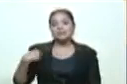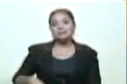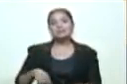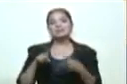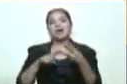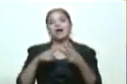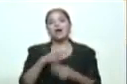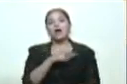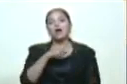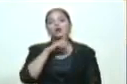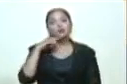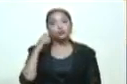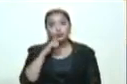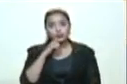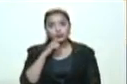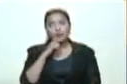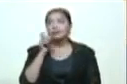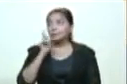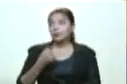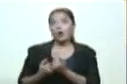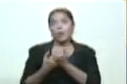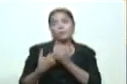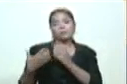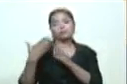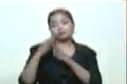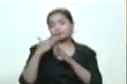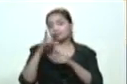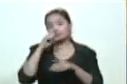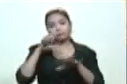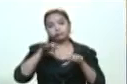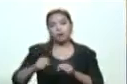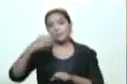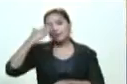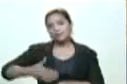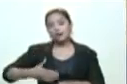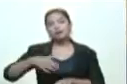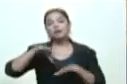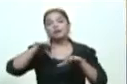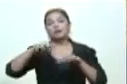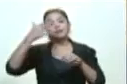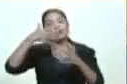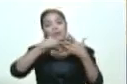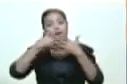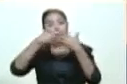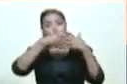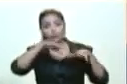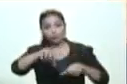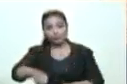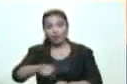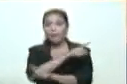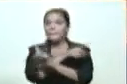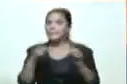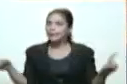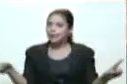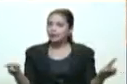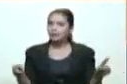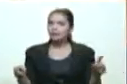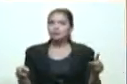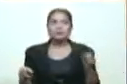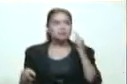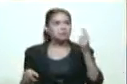que nos han apoyado incluso ante la amenaza de intervención militar de Estados Unidos. Pero es que está Benancham